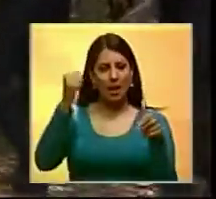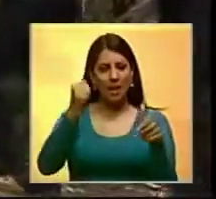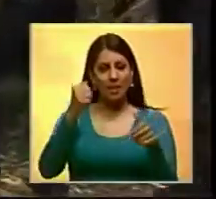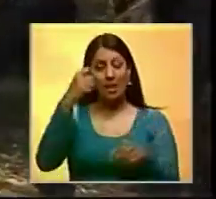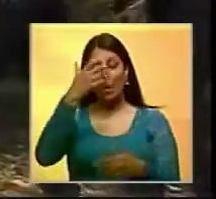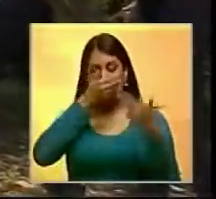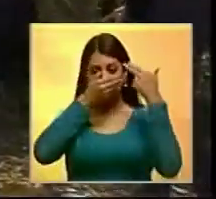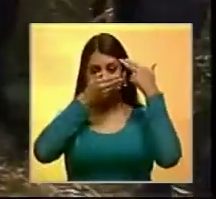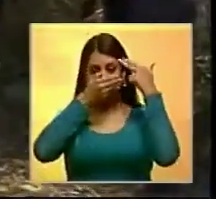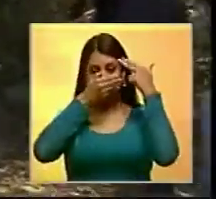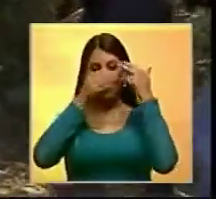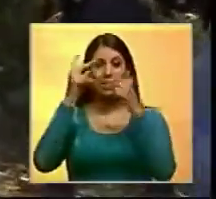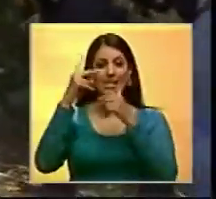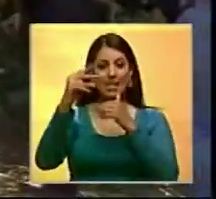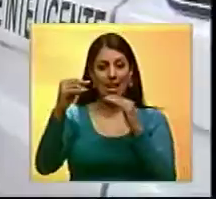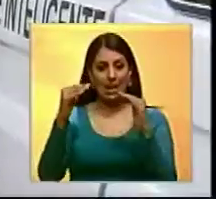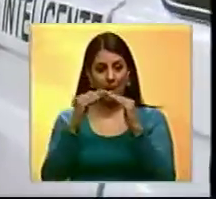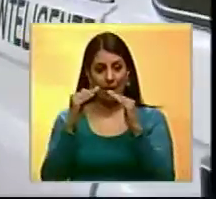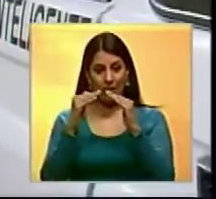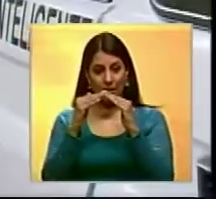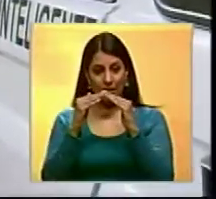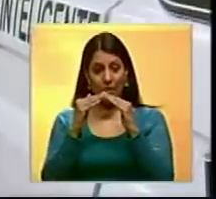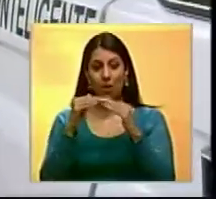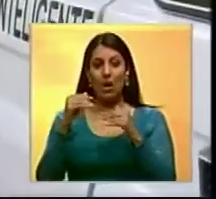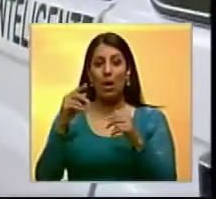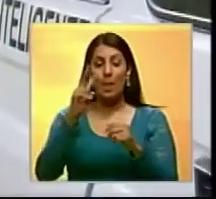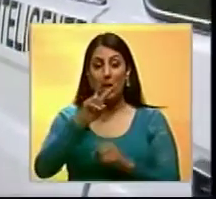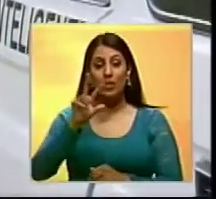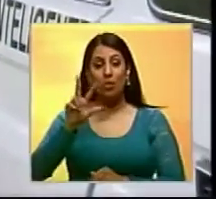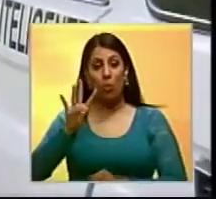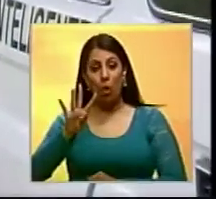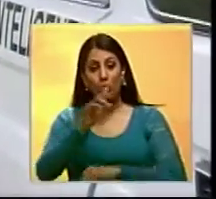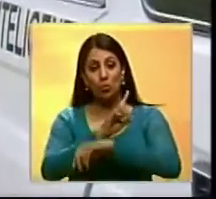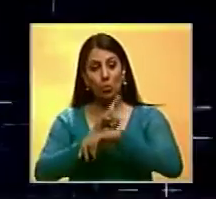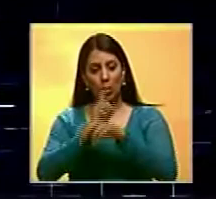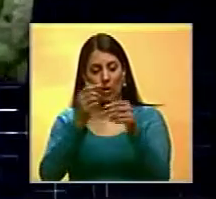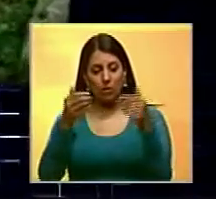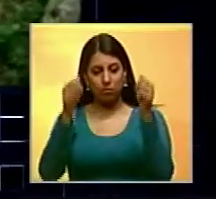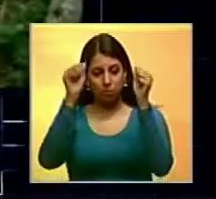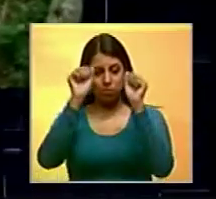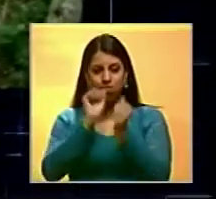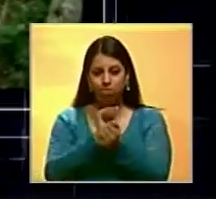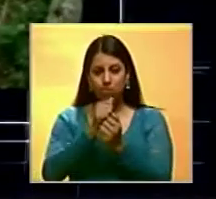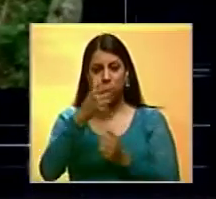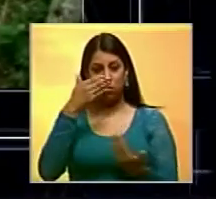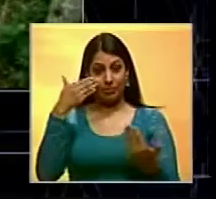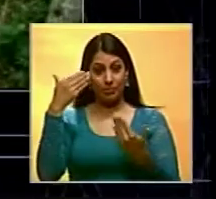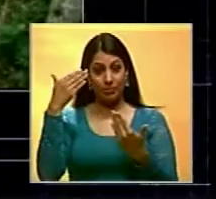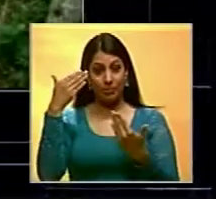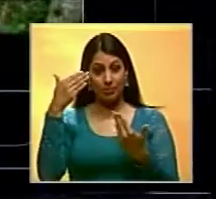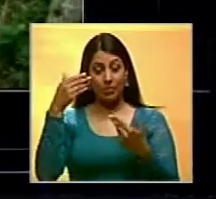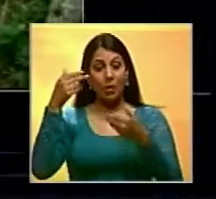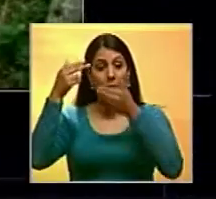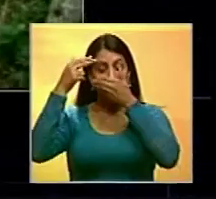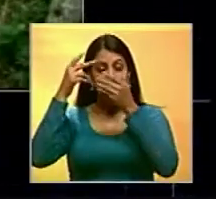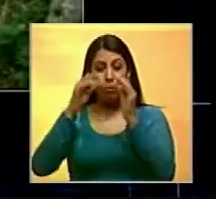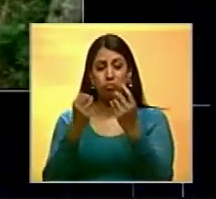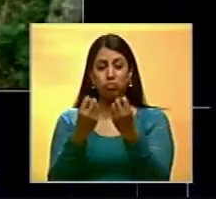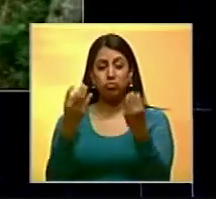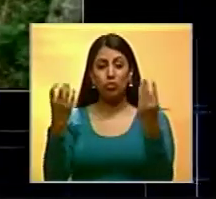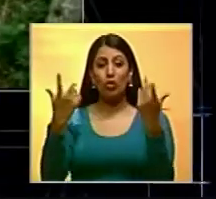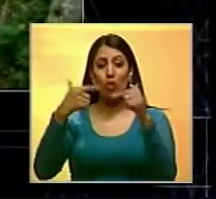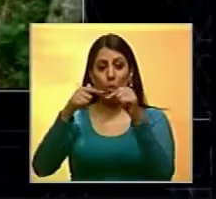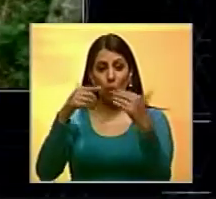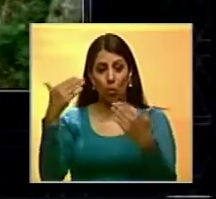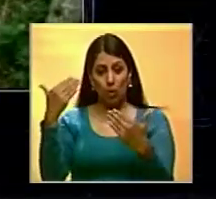la secuestraron saliendo de su casa. Permaneció 24 horas privada ilegítimamente de su libertad en una zona boscosa del